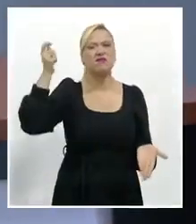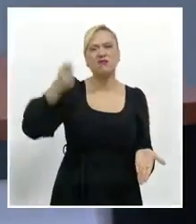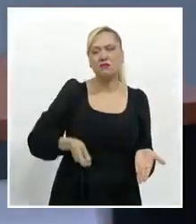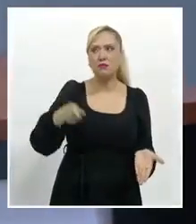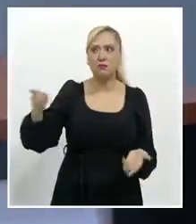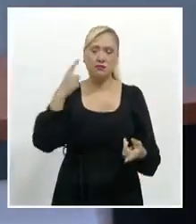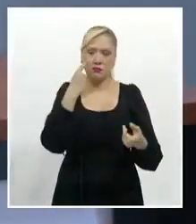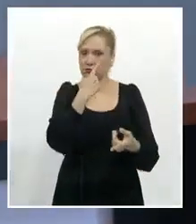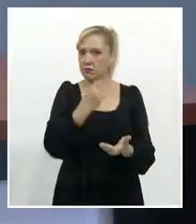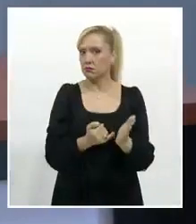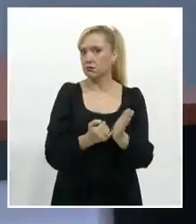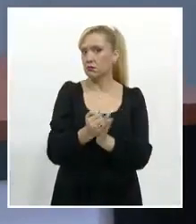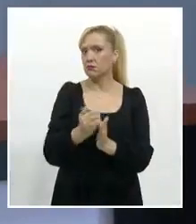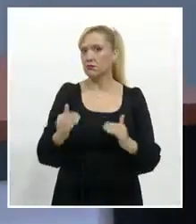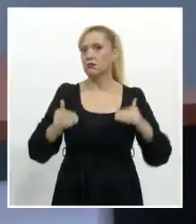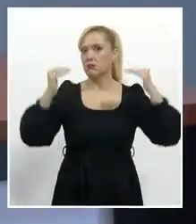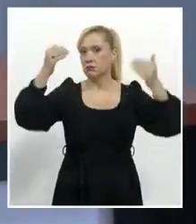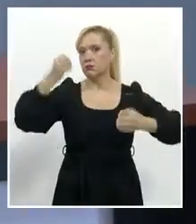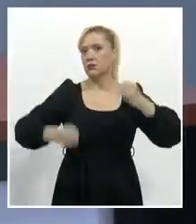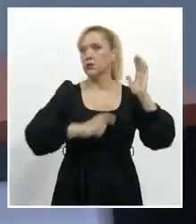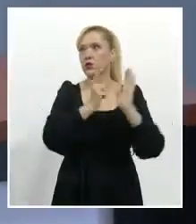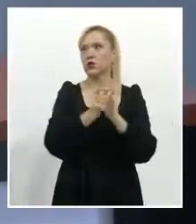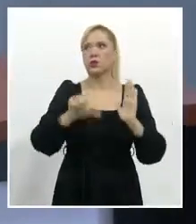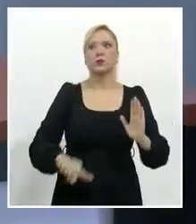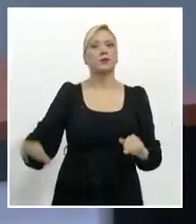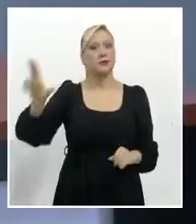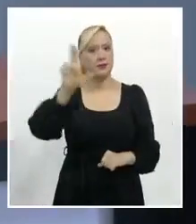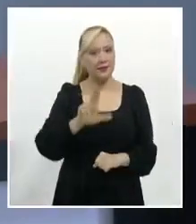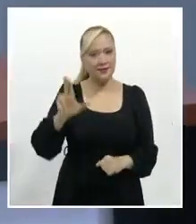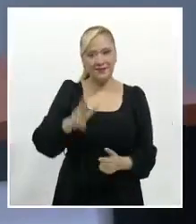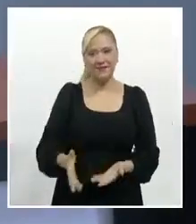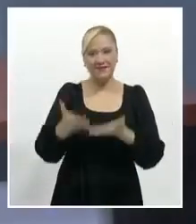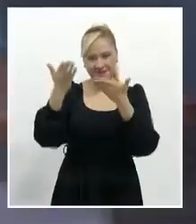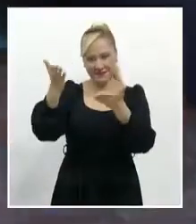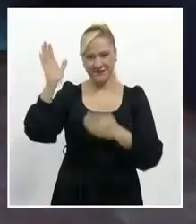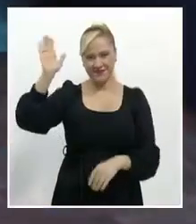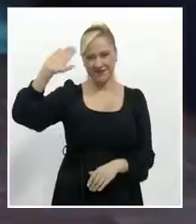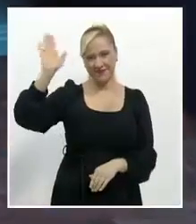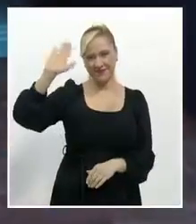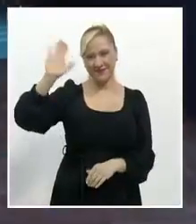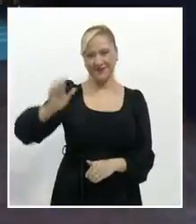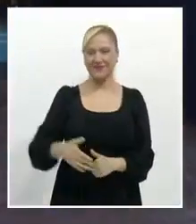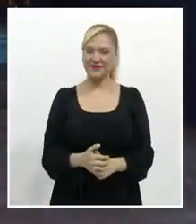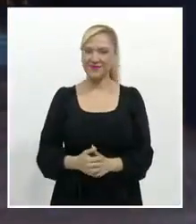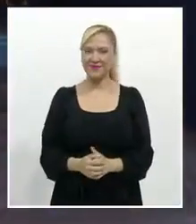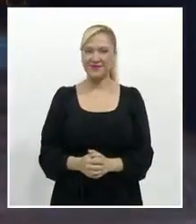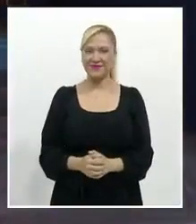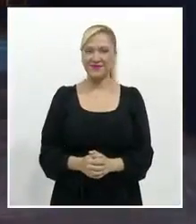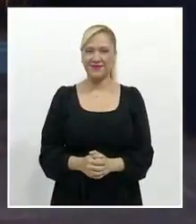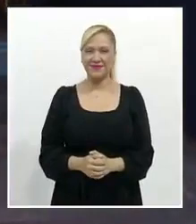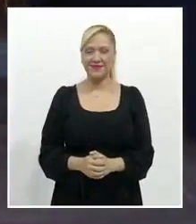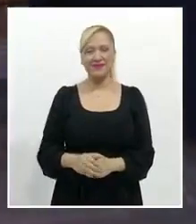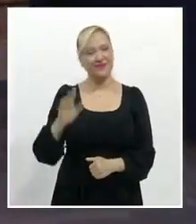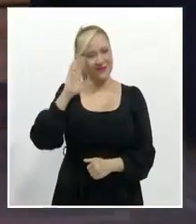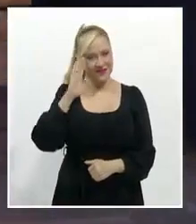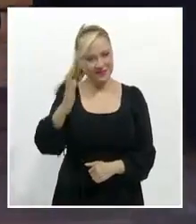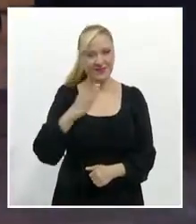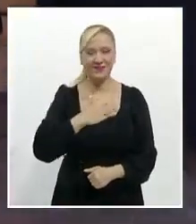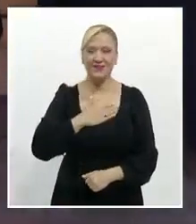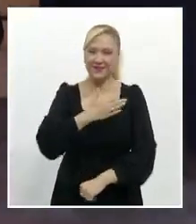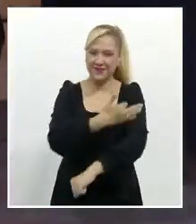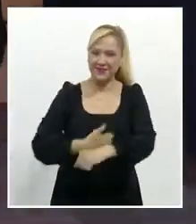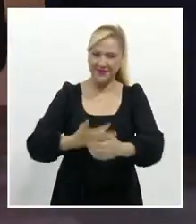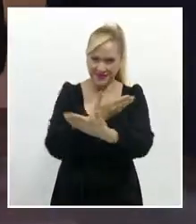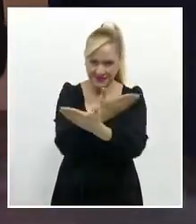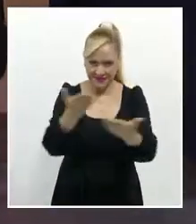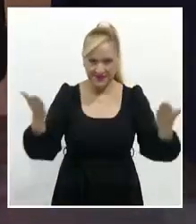el Pleno de la Suprema Corte en su sesión de este martes. Adelante, Mario. ¿Qué tal, Citlali? Muy buenas tardes